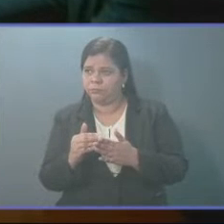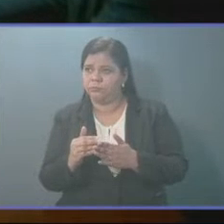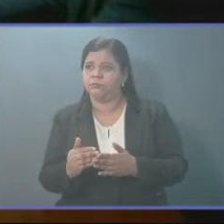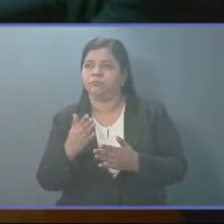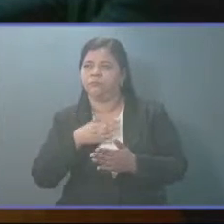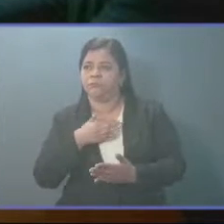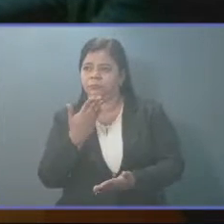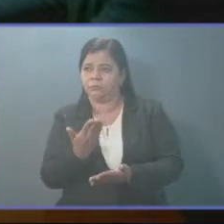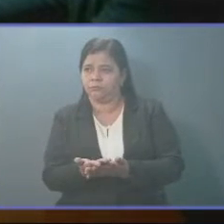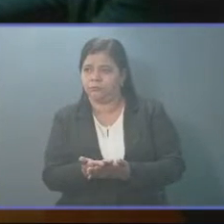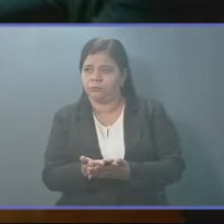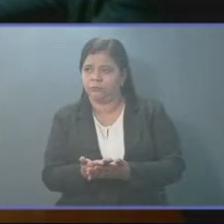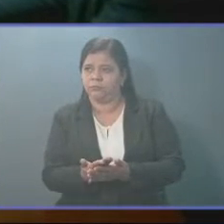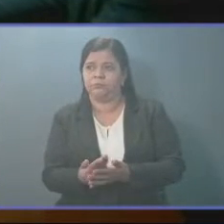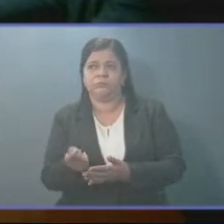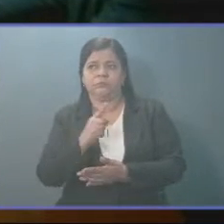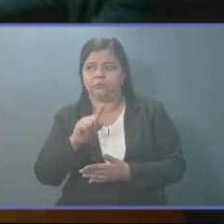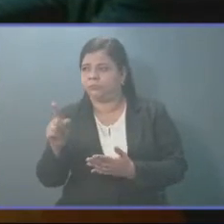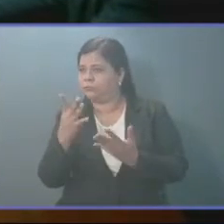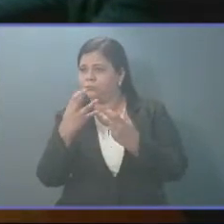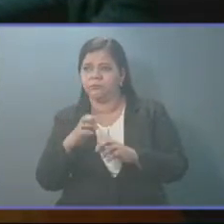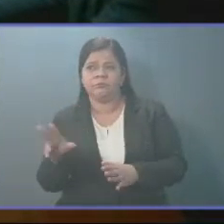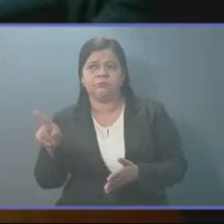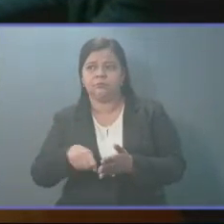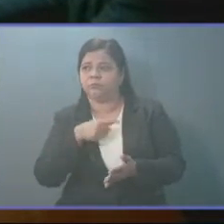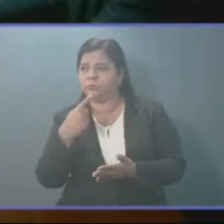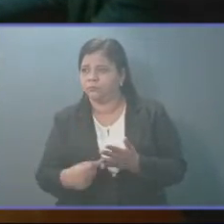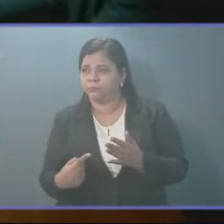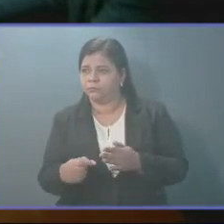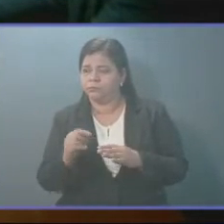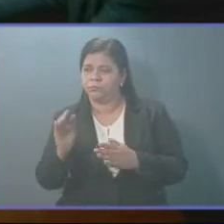mantengan y que no se eliminen solamente.